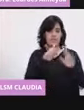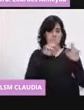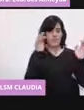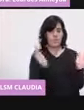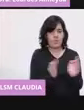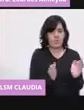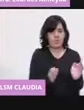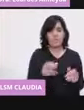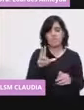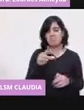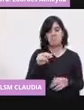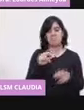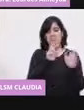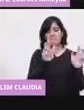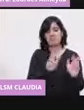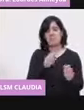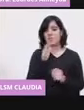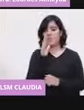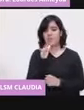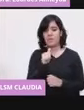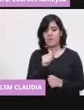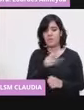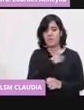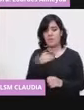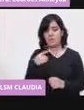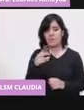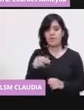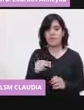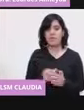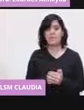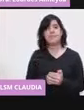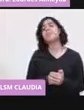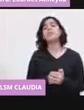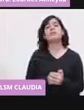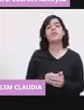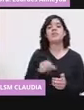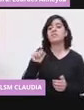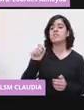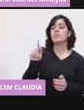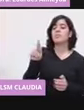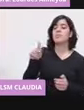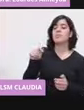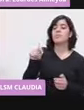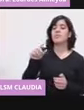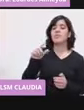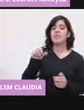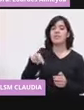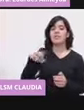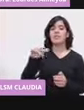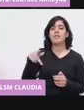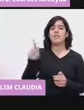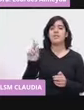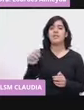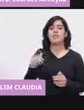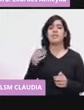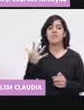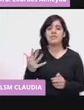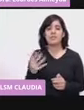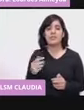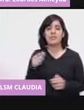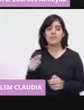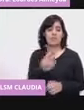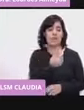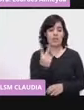La rusa, que es la del Instituto Gamaleya. La Sputnik V, vector viral. Dos vectores. La primera